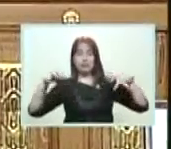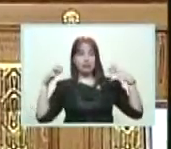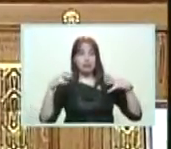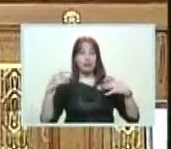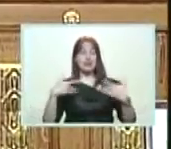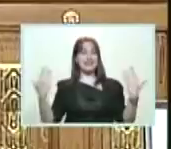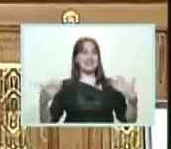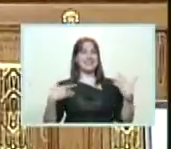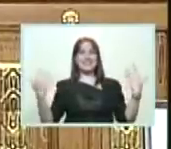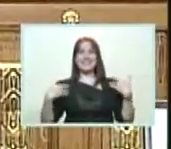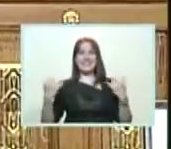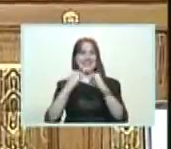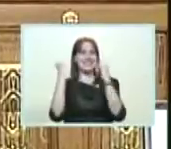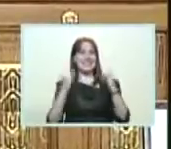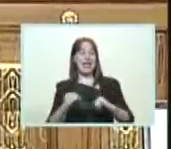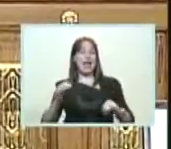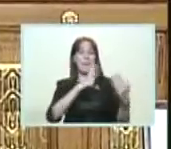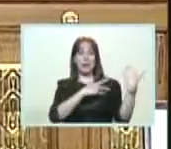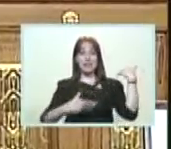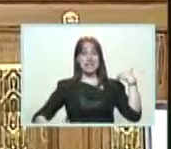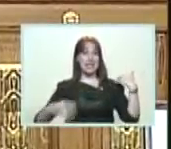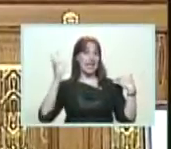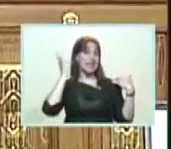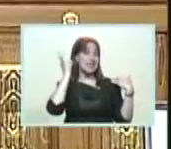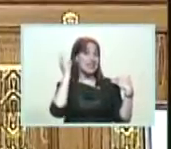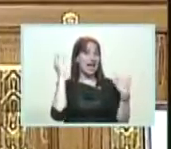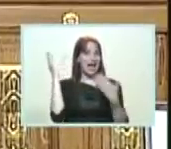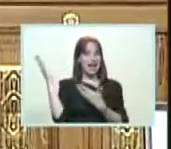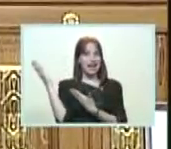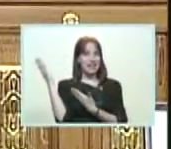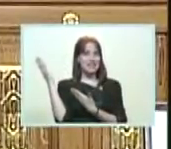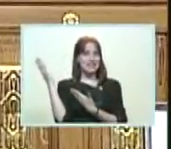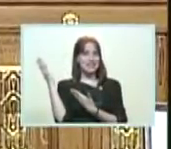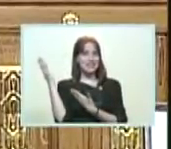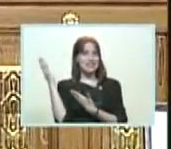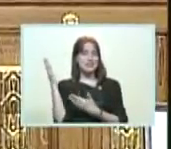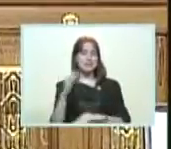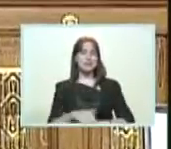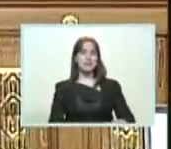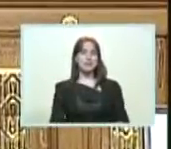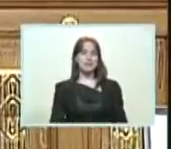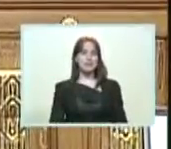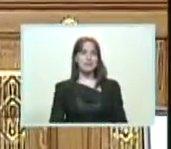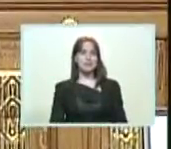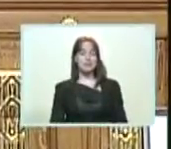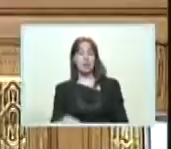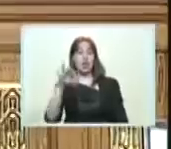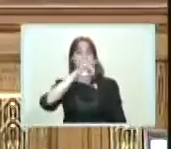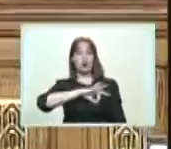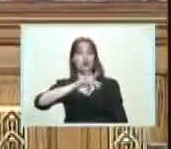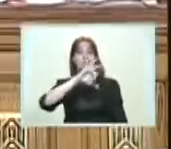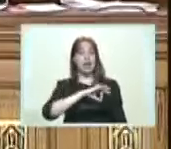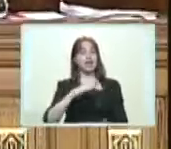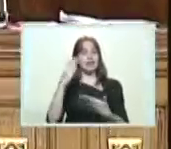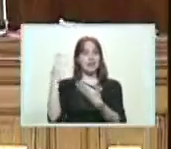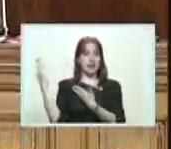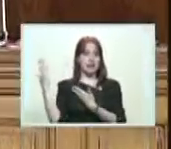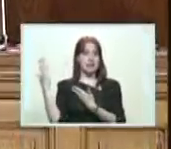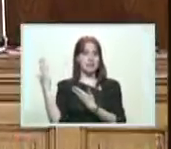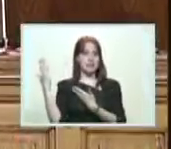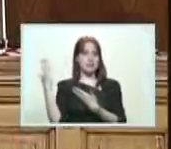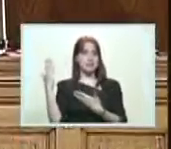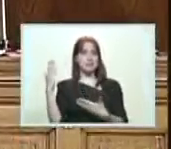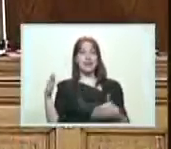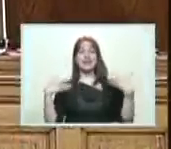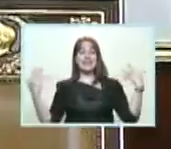en la constituyente una presidenta mujer, feminista además, socialista.